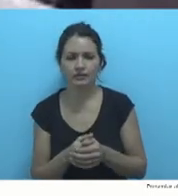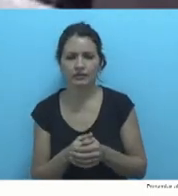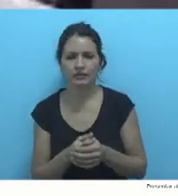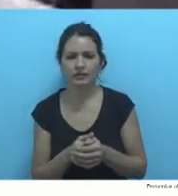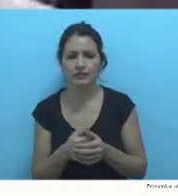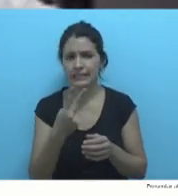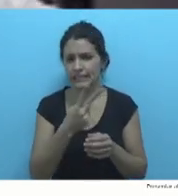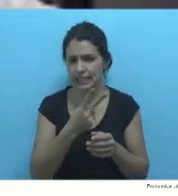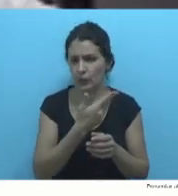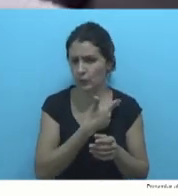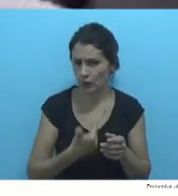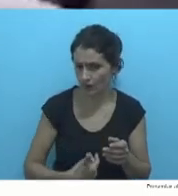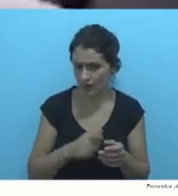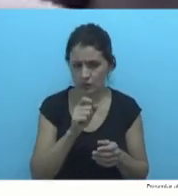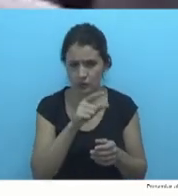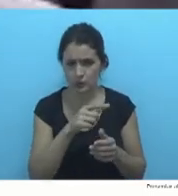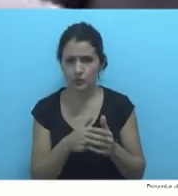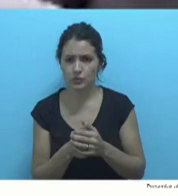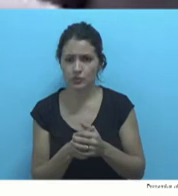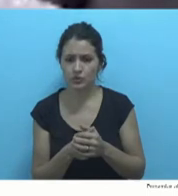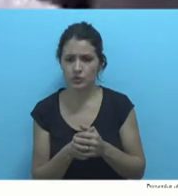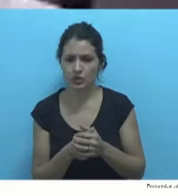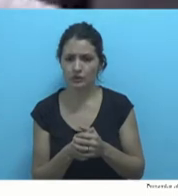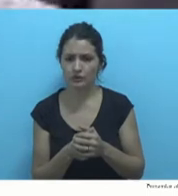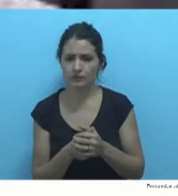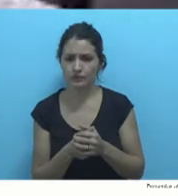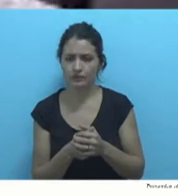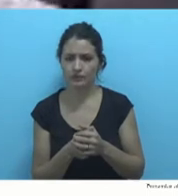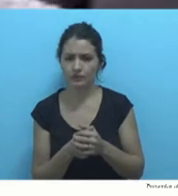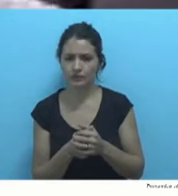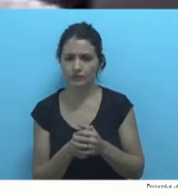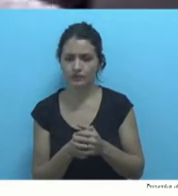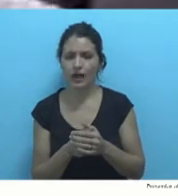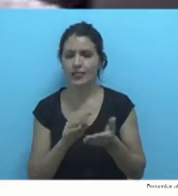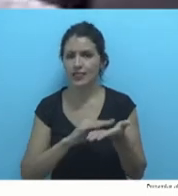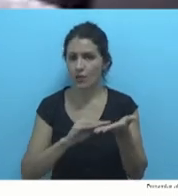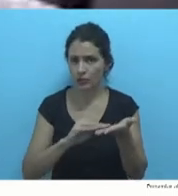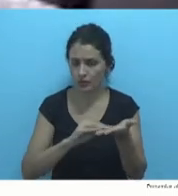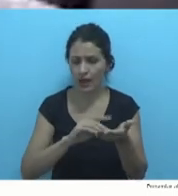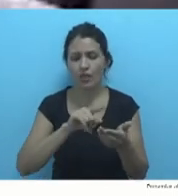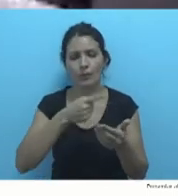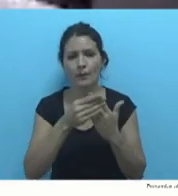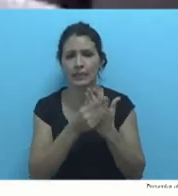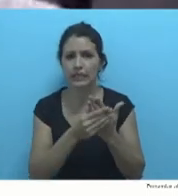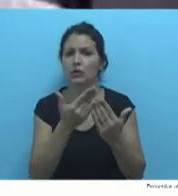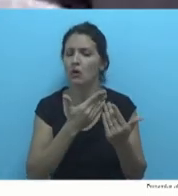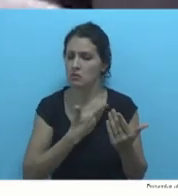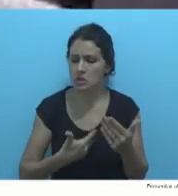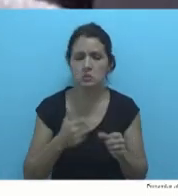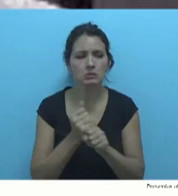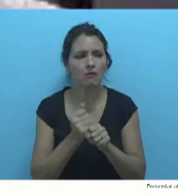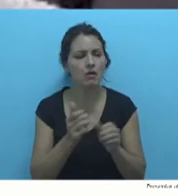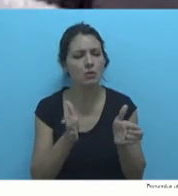el primer gobierno, 73-76, yo era muy chico, pero sí cuando fue después diputado, ministro de gobierno. Y la verdad